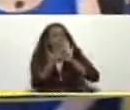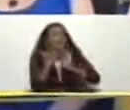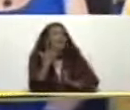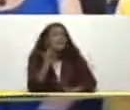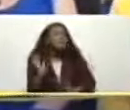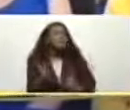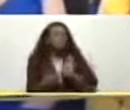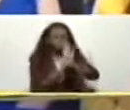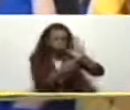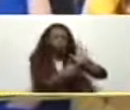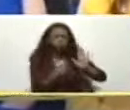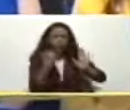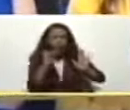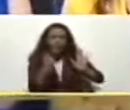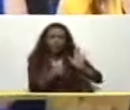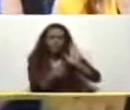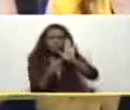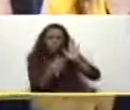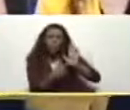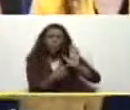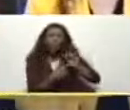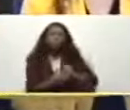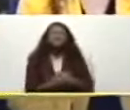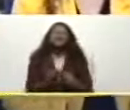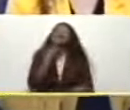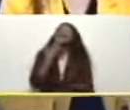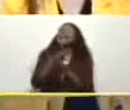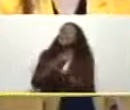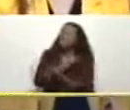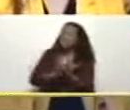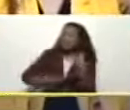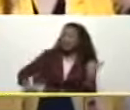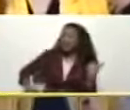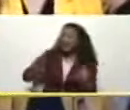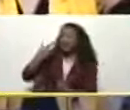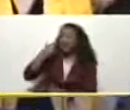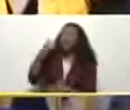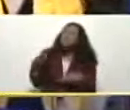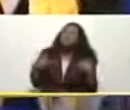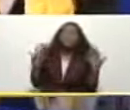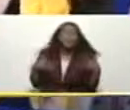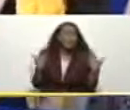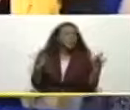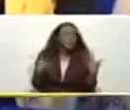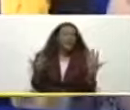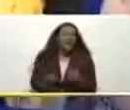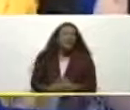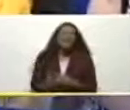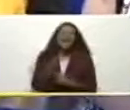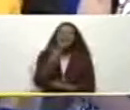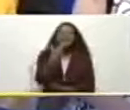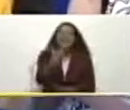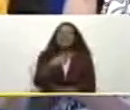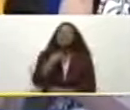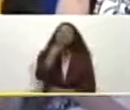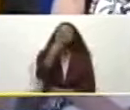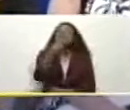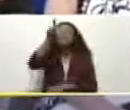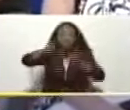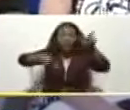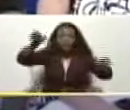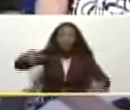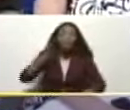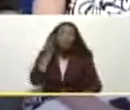presentes. Gabriela. Muchísimas gracias, presidente. Estamos contentas. Tenemos tres voceras,